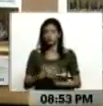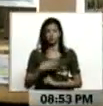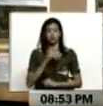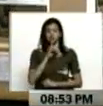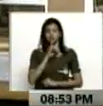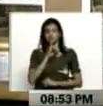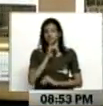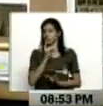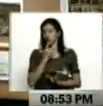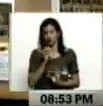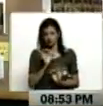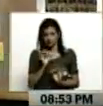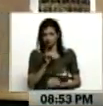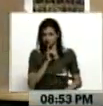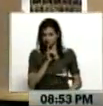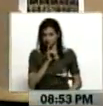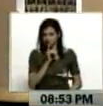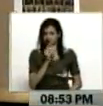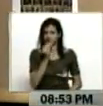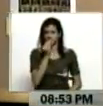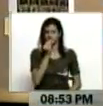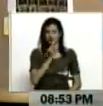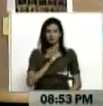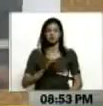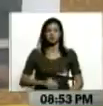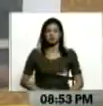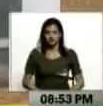di no puedo decir esto